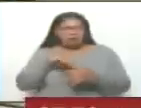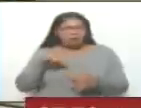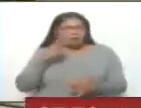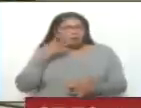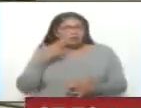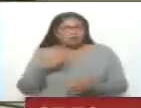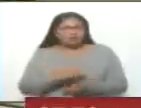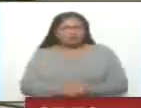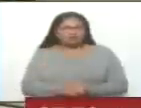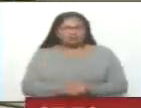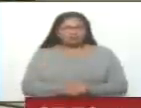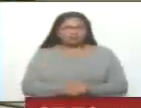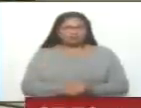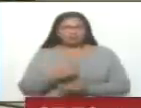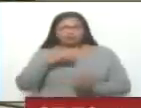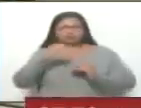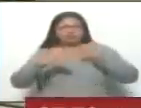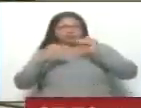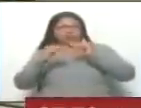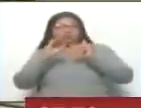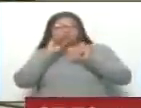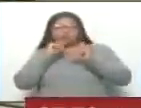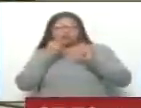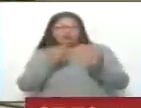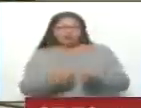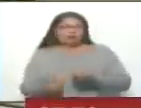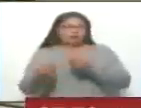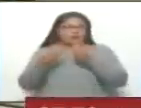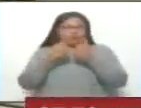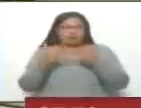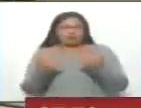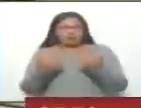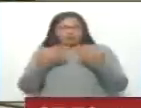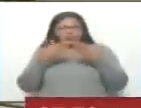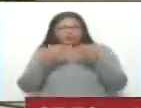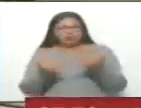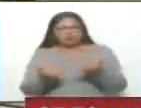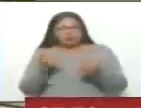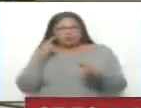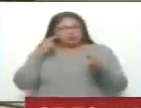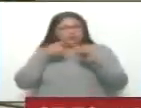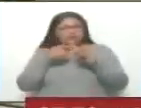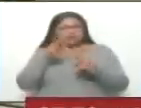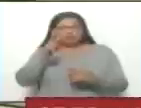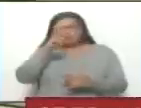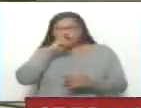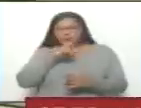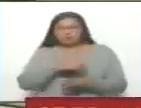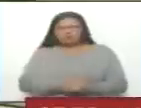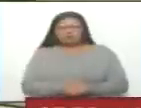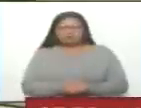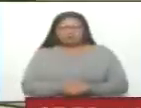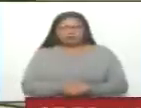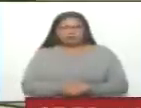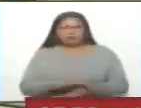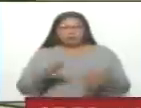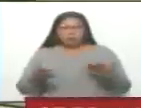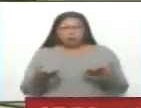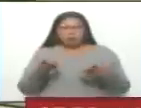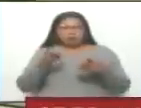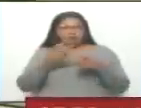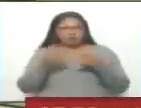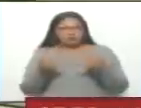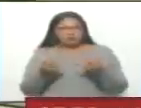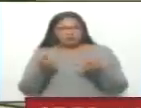donde no hay una estabilidad de carácter económico que te permita hacer una proyección a 2 años de cuál sería el salario que